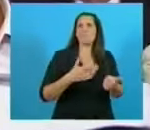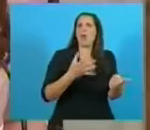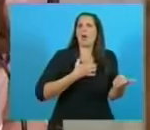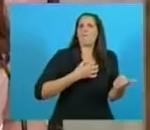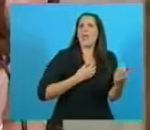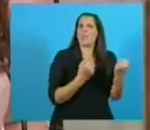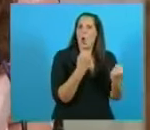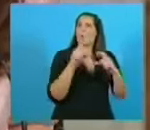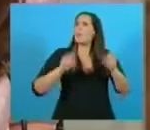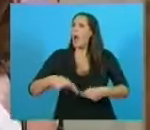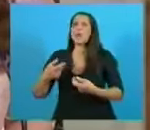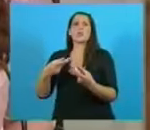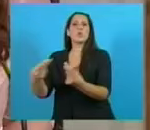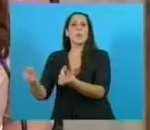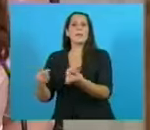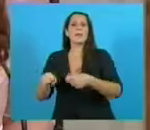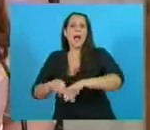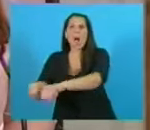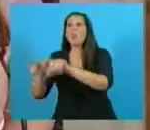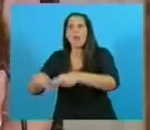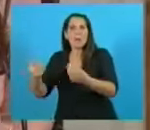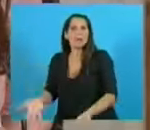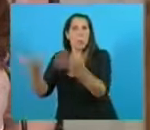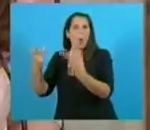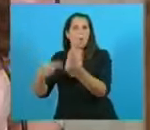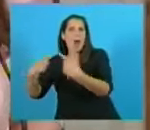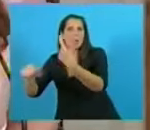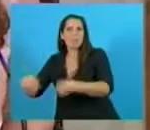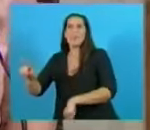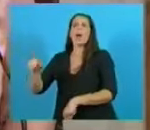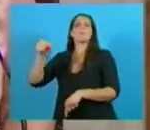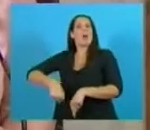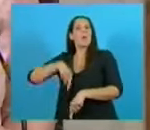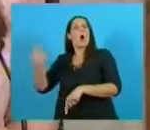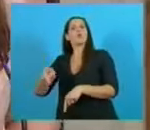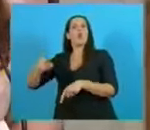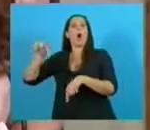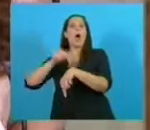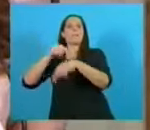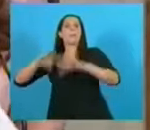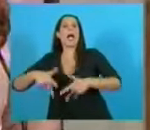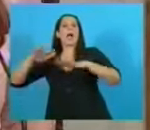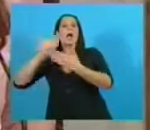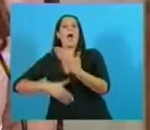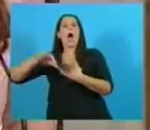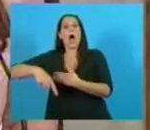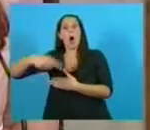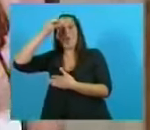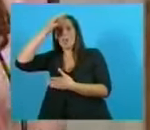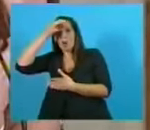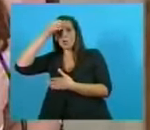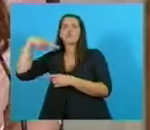super crecieron el 32% y en shopping el 26%, ahora 12%, según la Cámara Argentina de Comercio favorece ampliamente la